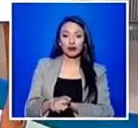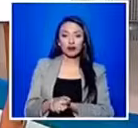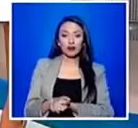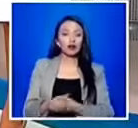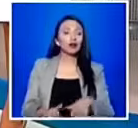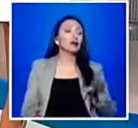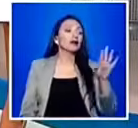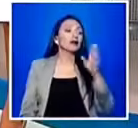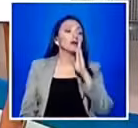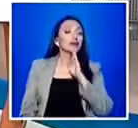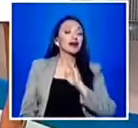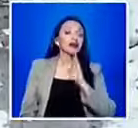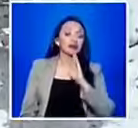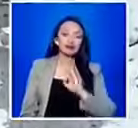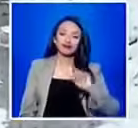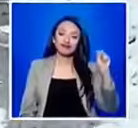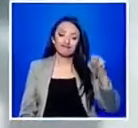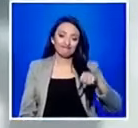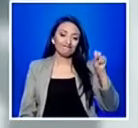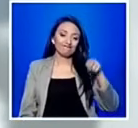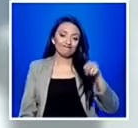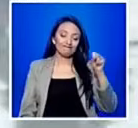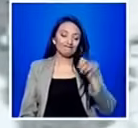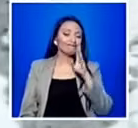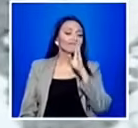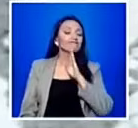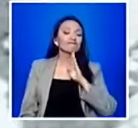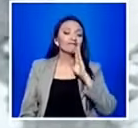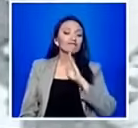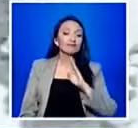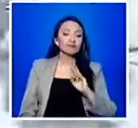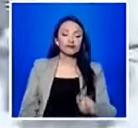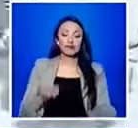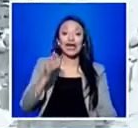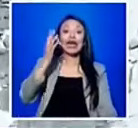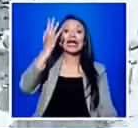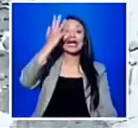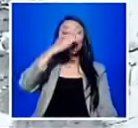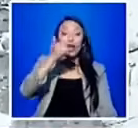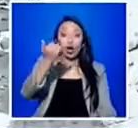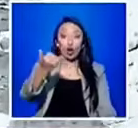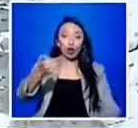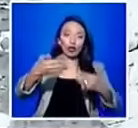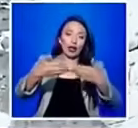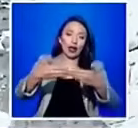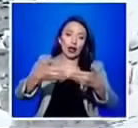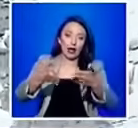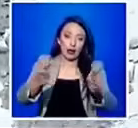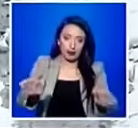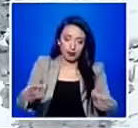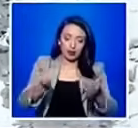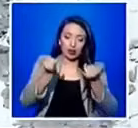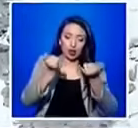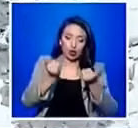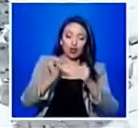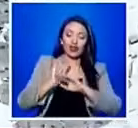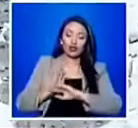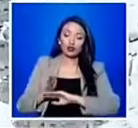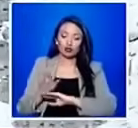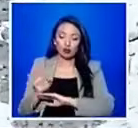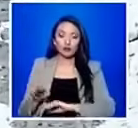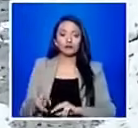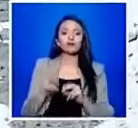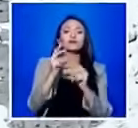Hay que tener paciencia, precaución, porque se va a habilitar en los próximos minutos la vía, esta importante Avenida de los Conquistadores.